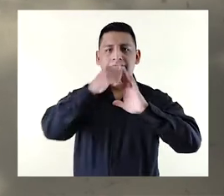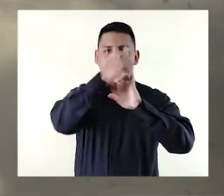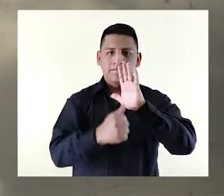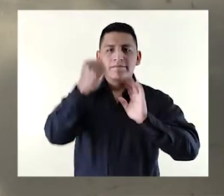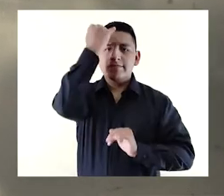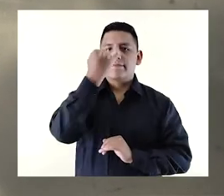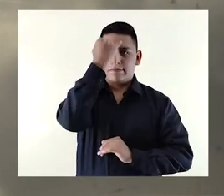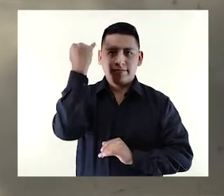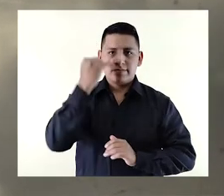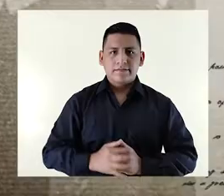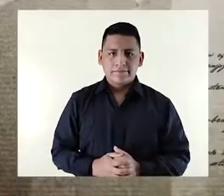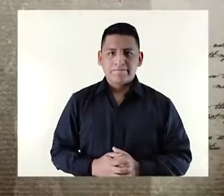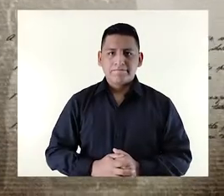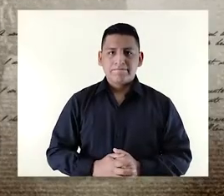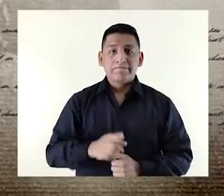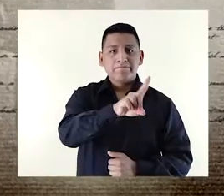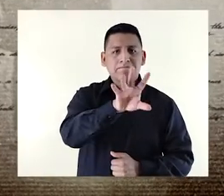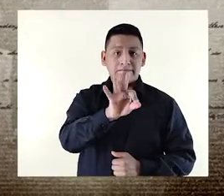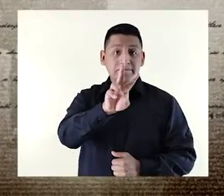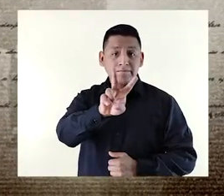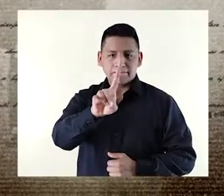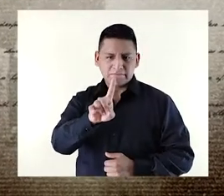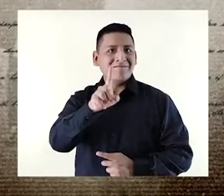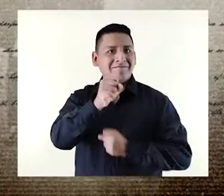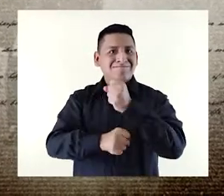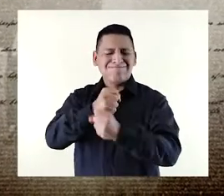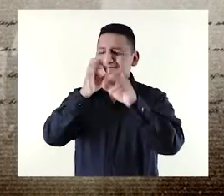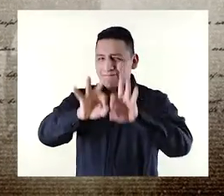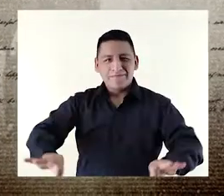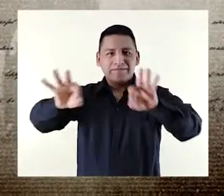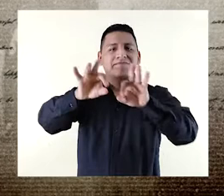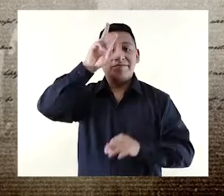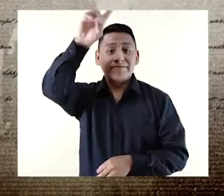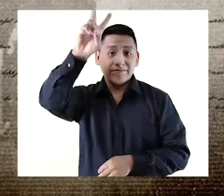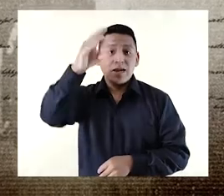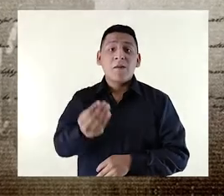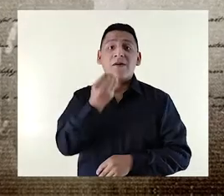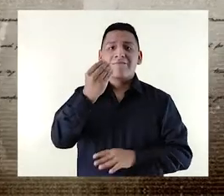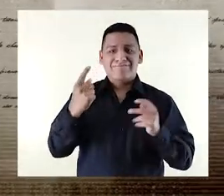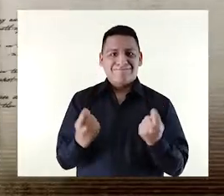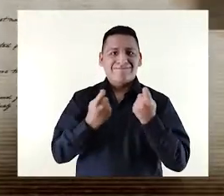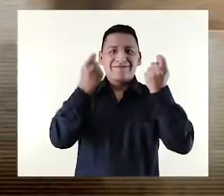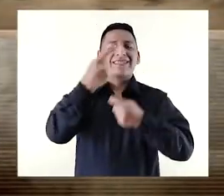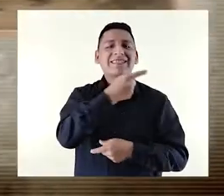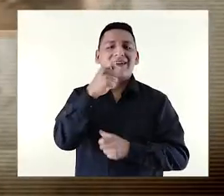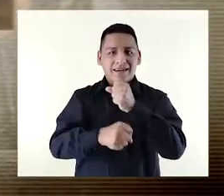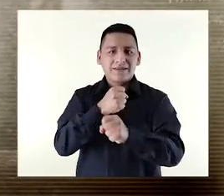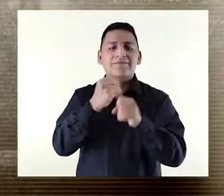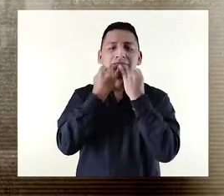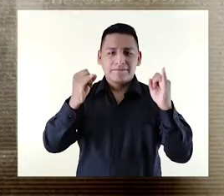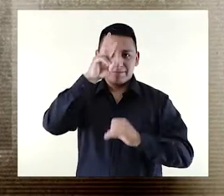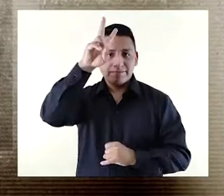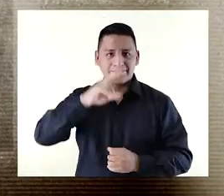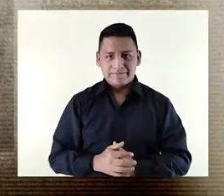Museo de Arte Italiano. 1921 fue una época importante para el Perú, pues cumplía 100 años de la Declaración